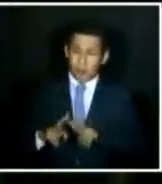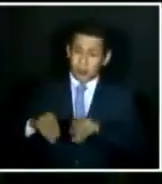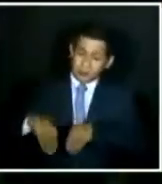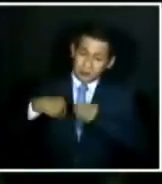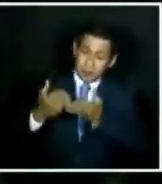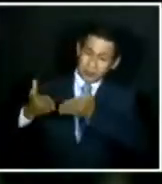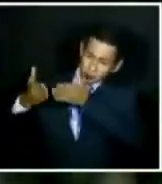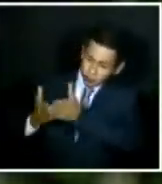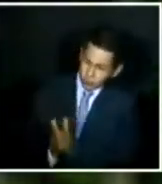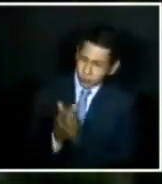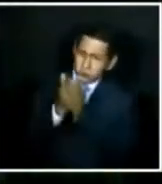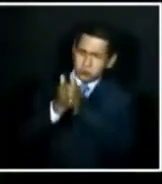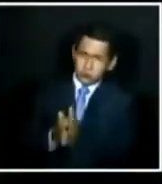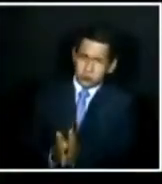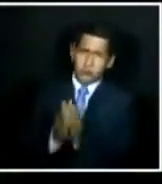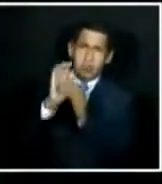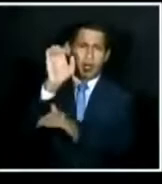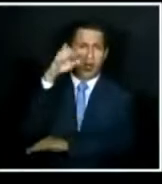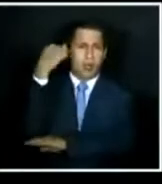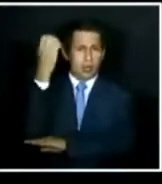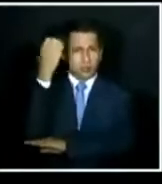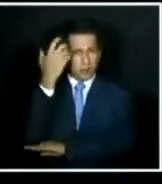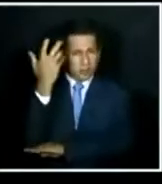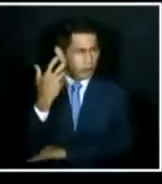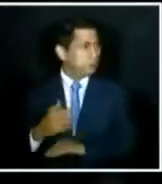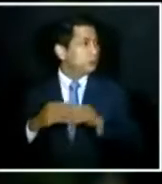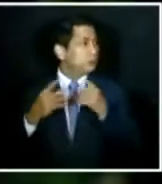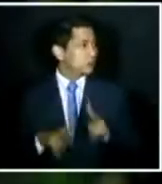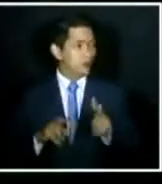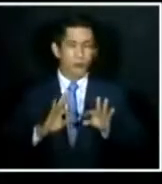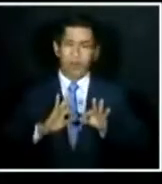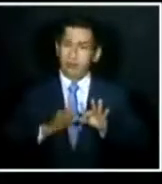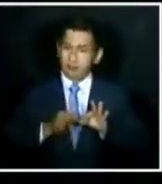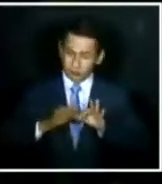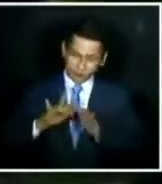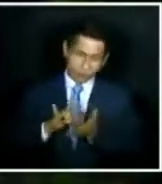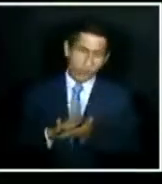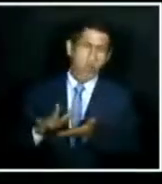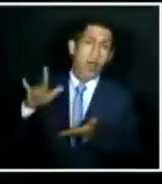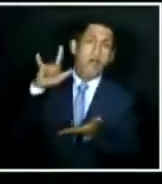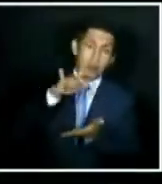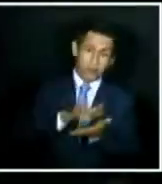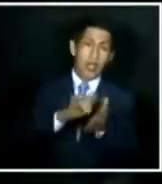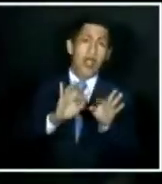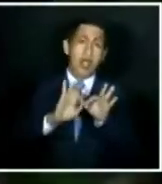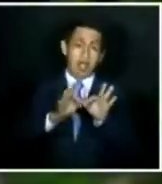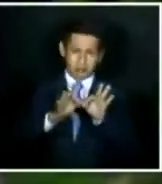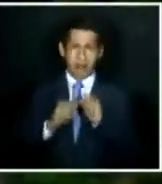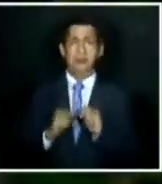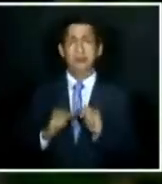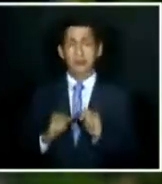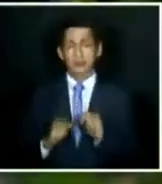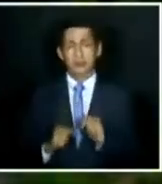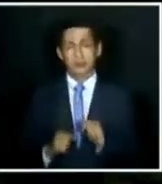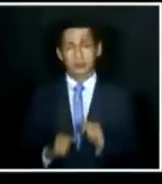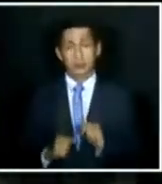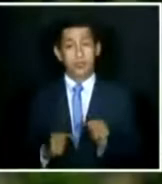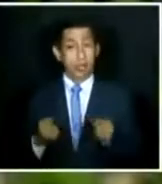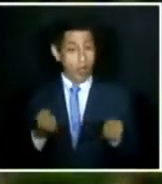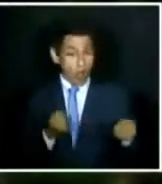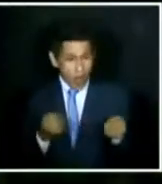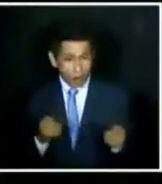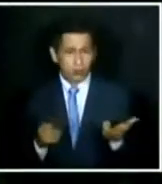y oceánicas. Estamos recuperando algunos aviones y equipos de movilización de la Fuerza Aérea,